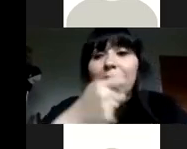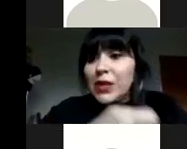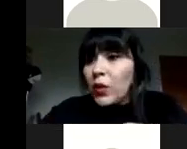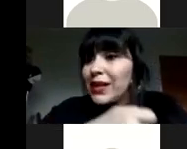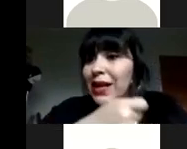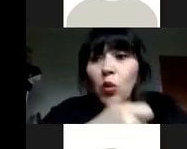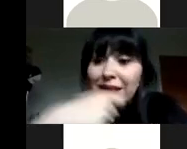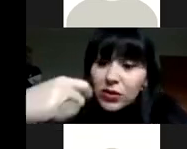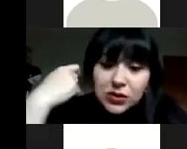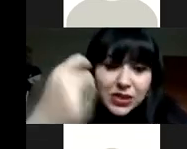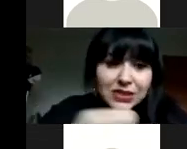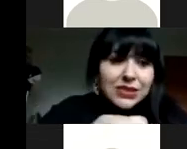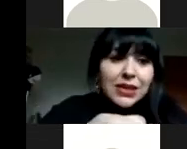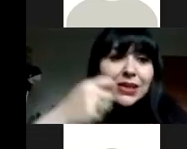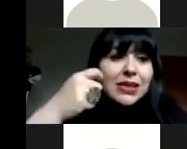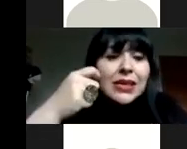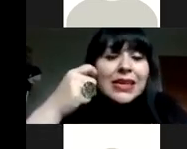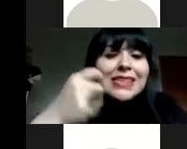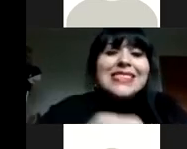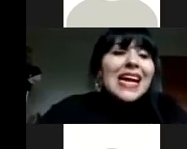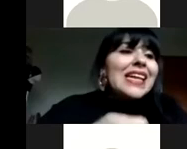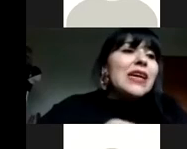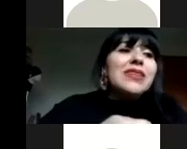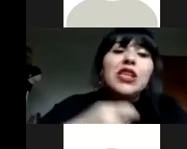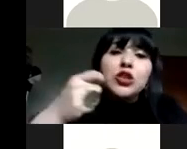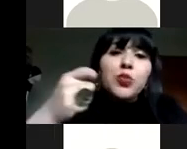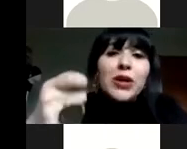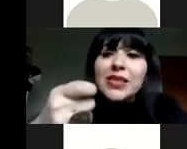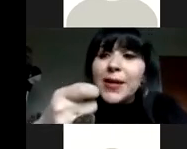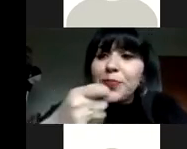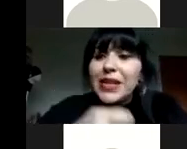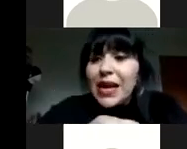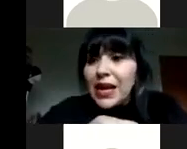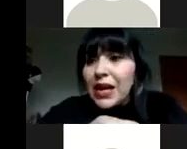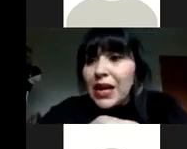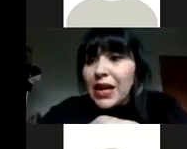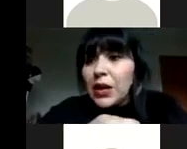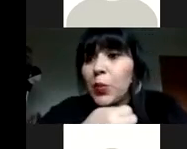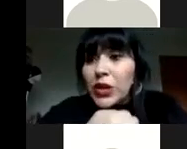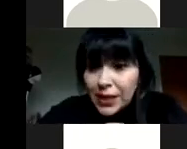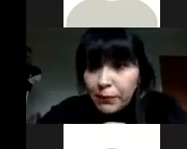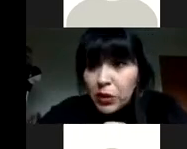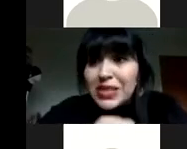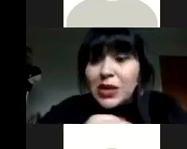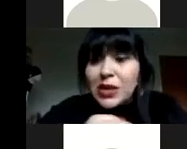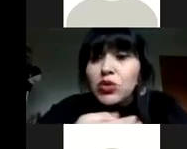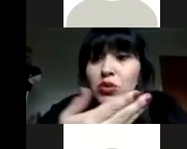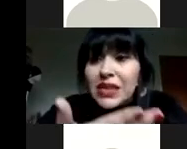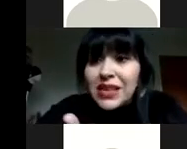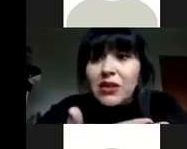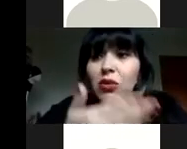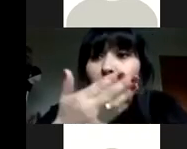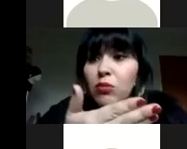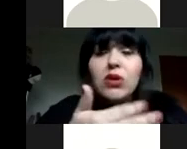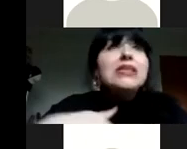de la marihuana o cualquier otra sustancia, está altamente expuesta a, por ejemplo, tener conductas de